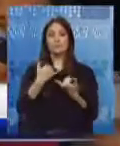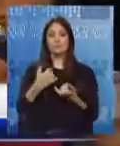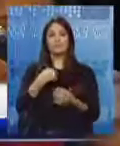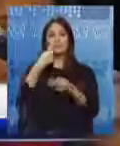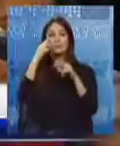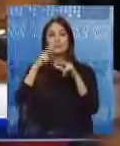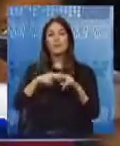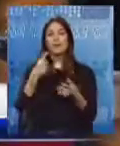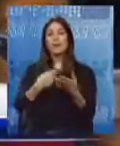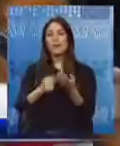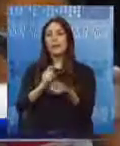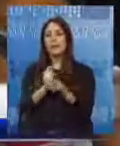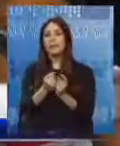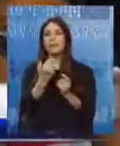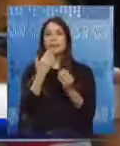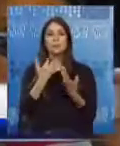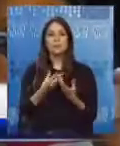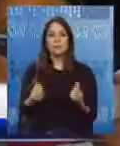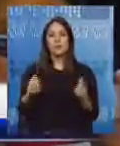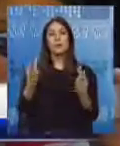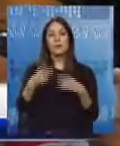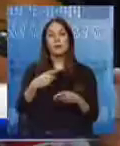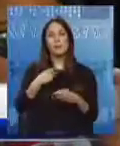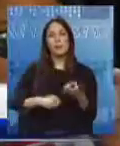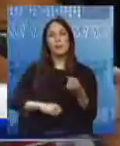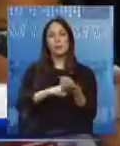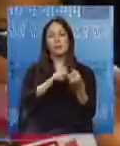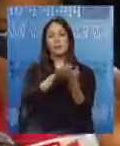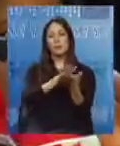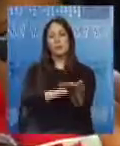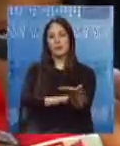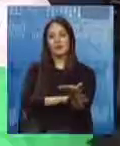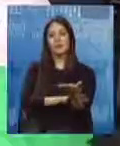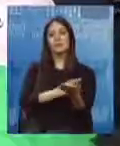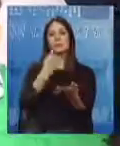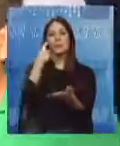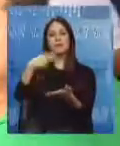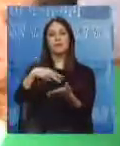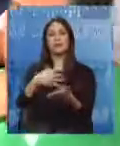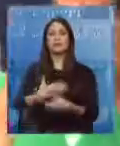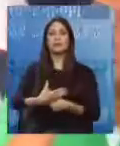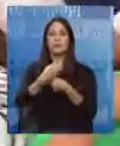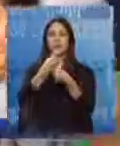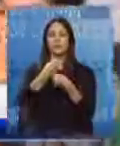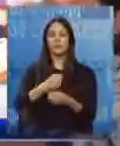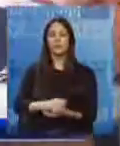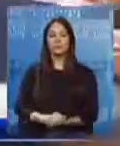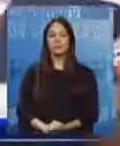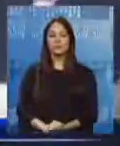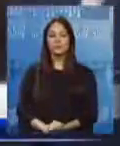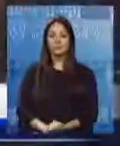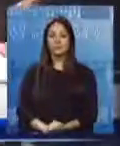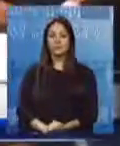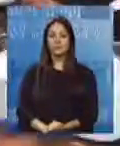puedan cambiar pero en definitiva y apoyar el proyecto que hemos establecido con ellas de farra segura vuelta el fichar de el regato ts televisión